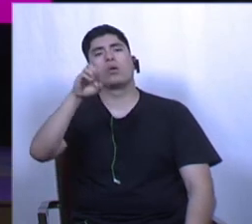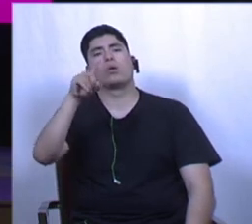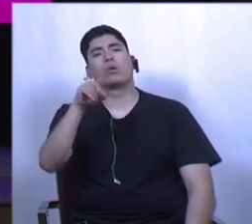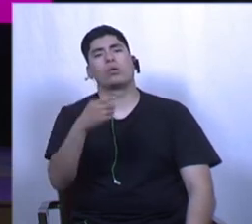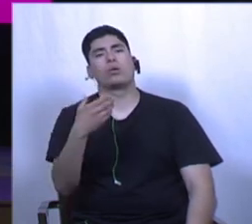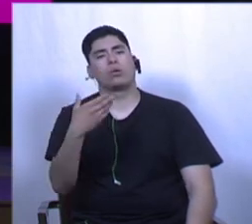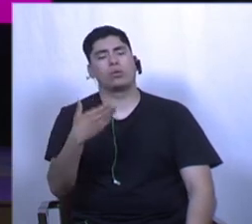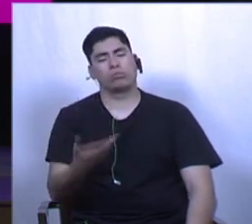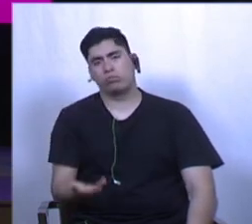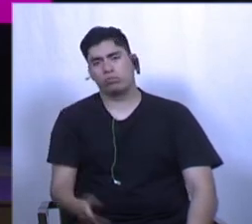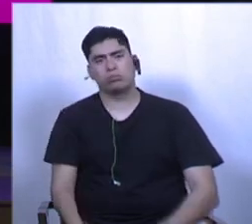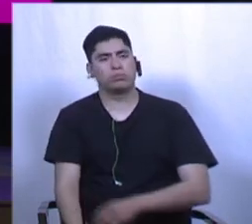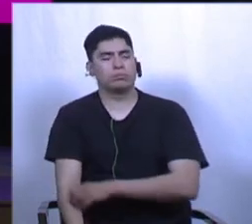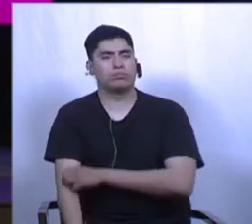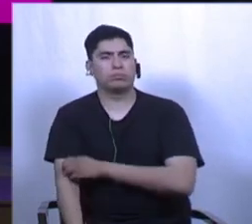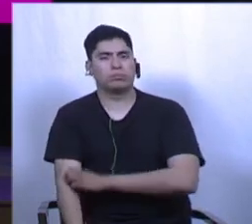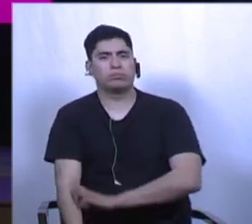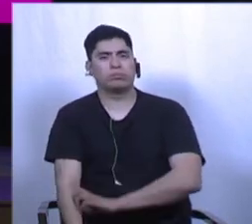los que tenían prion también.